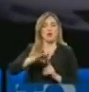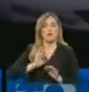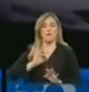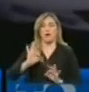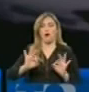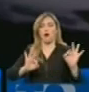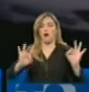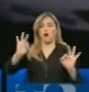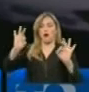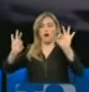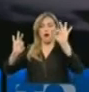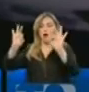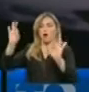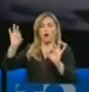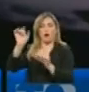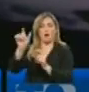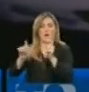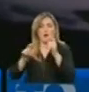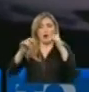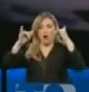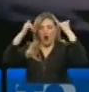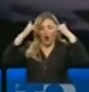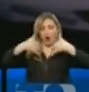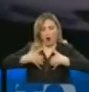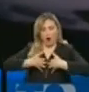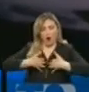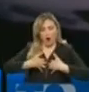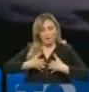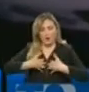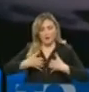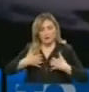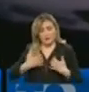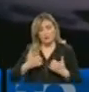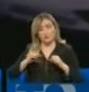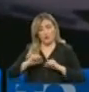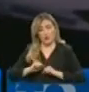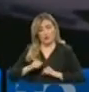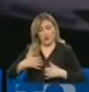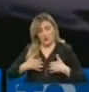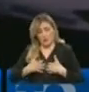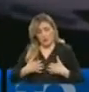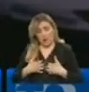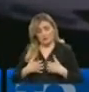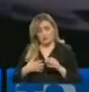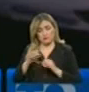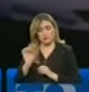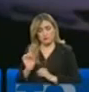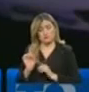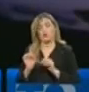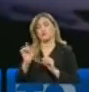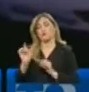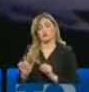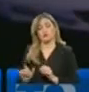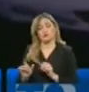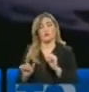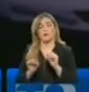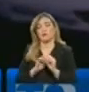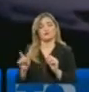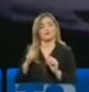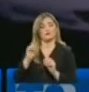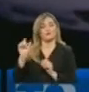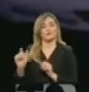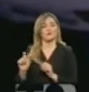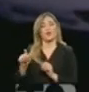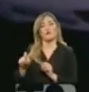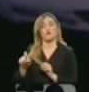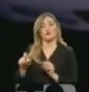podría reinfectar a ganado o a otros animales y que esta sea una vía de regreso del patógeno al